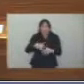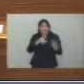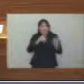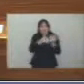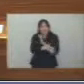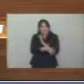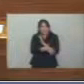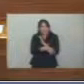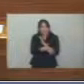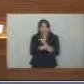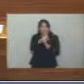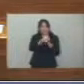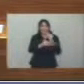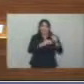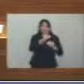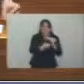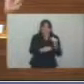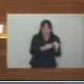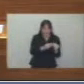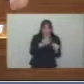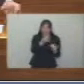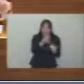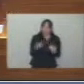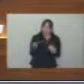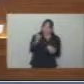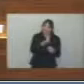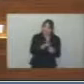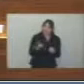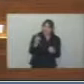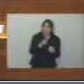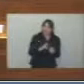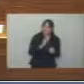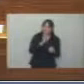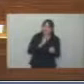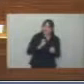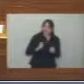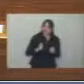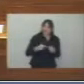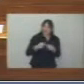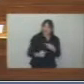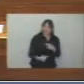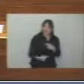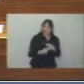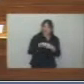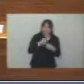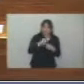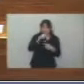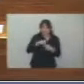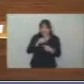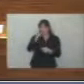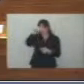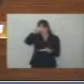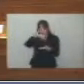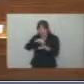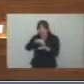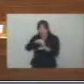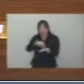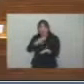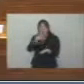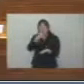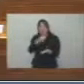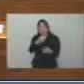una cosa en un sitio y lo vienen repitiendo sistemáticamente un día tras otro, vengan aquí a hacer exactamente lo contrario, solamente por un juego